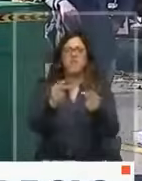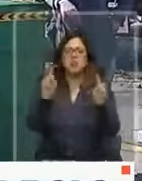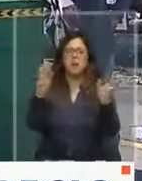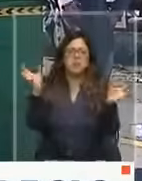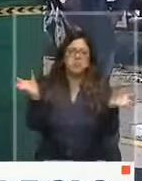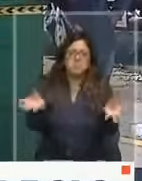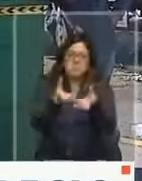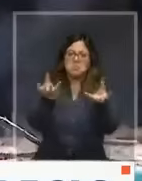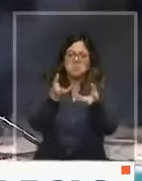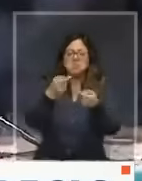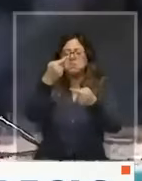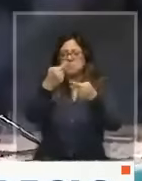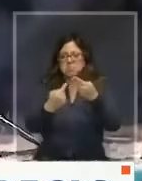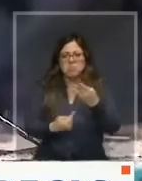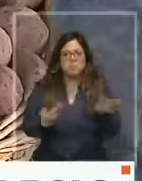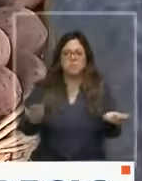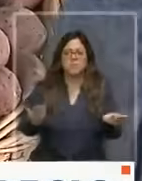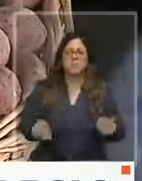hortaliza.